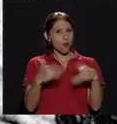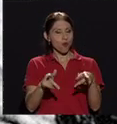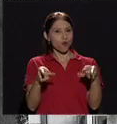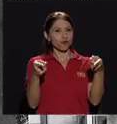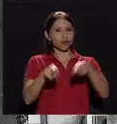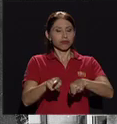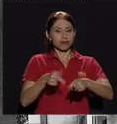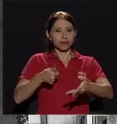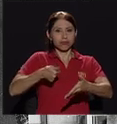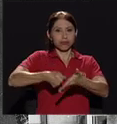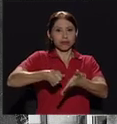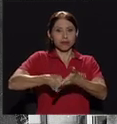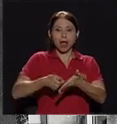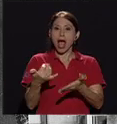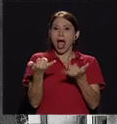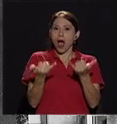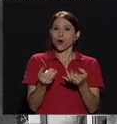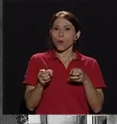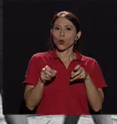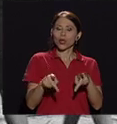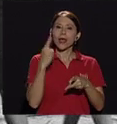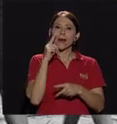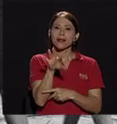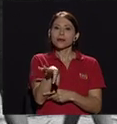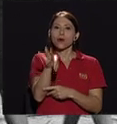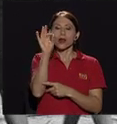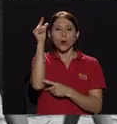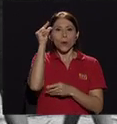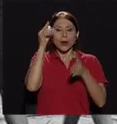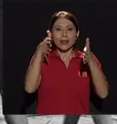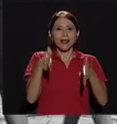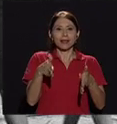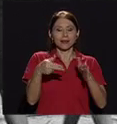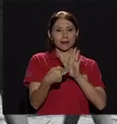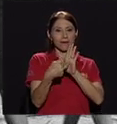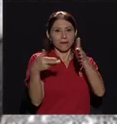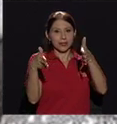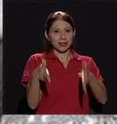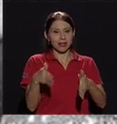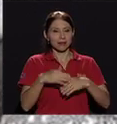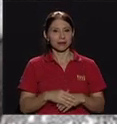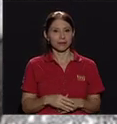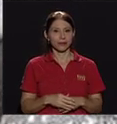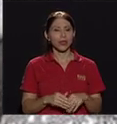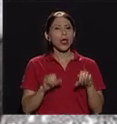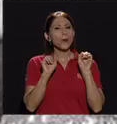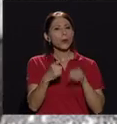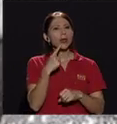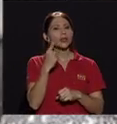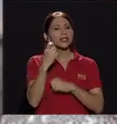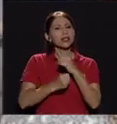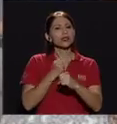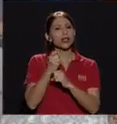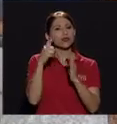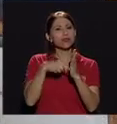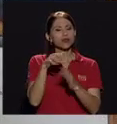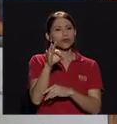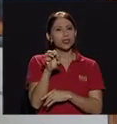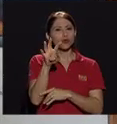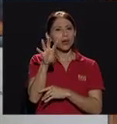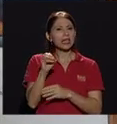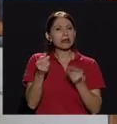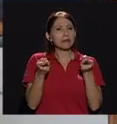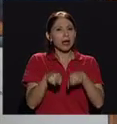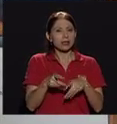este sublime acontecimiento, que hoy nos da la oportunidad de elegir gobernantes y representantes. Podríamos decir que en la década